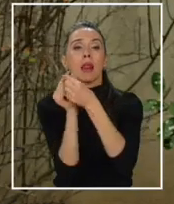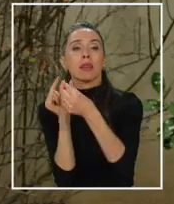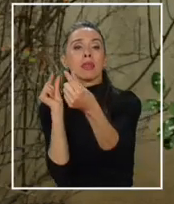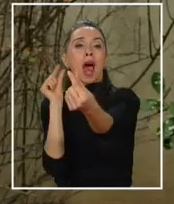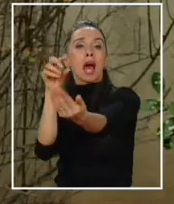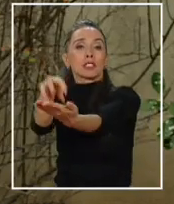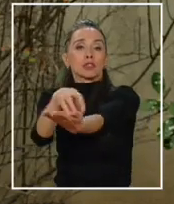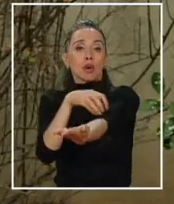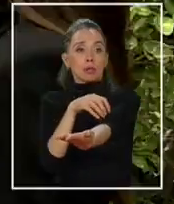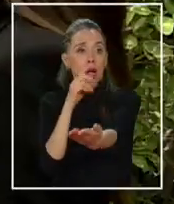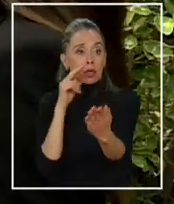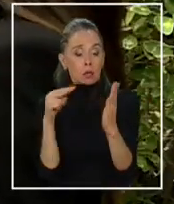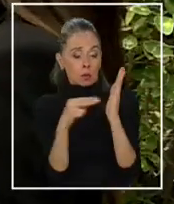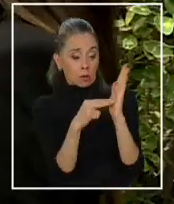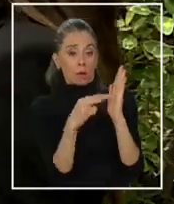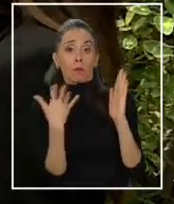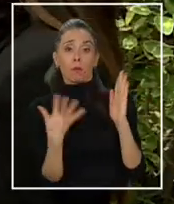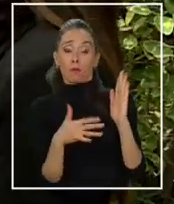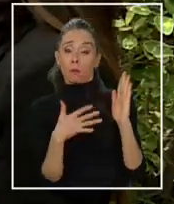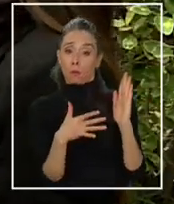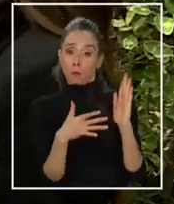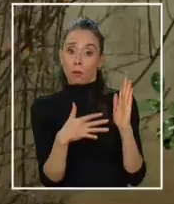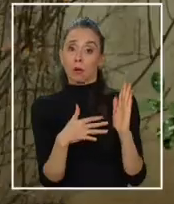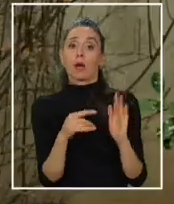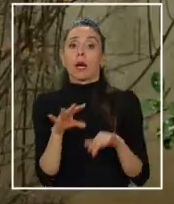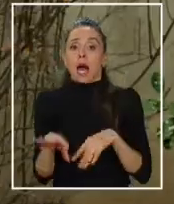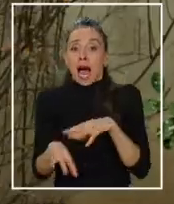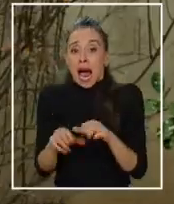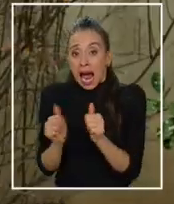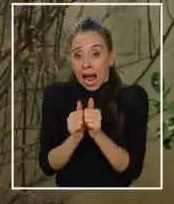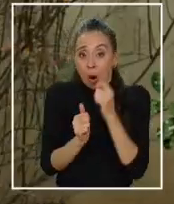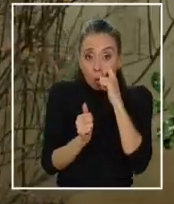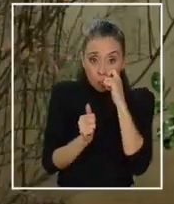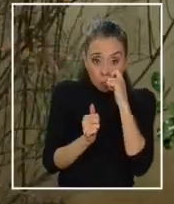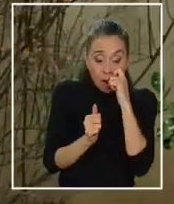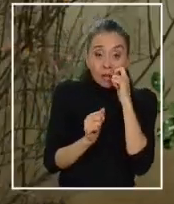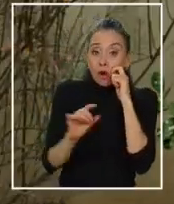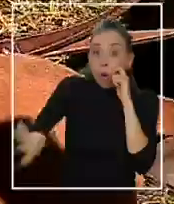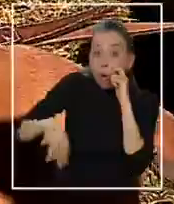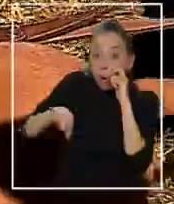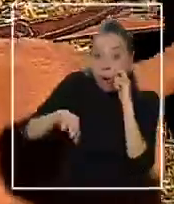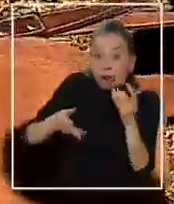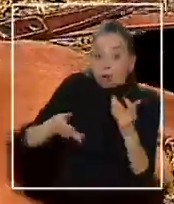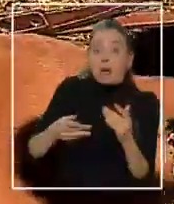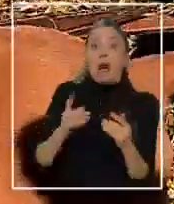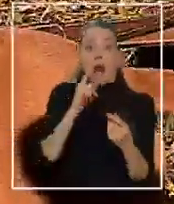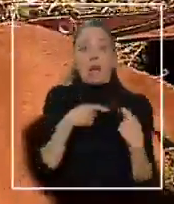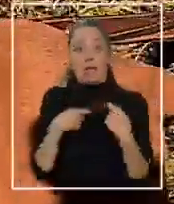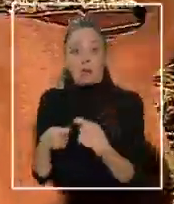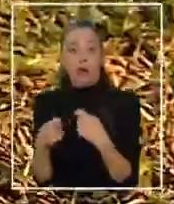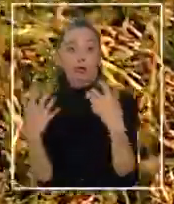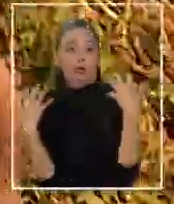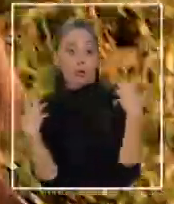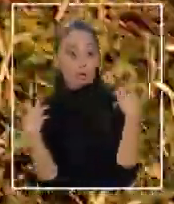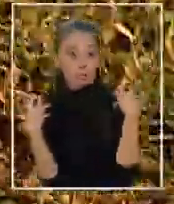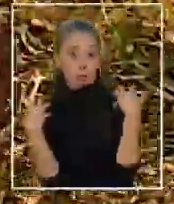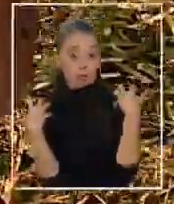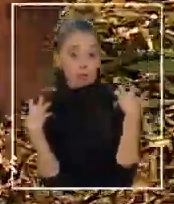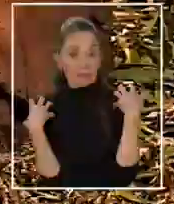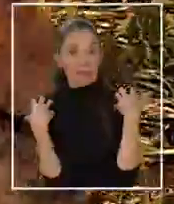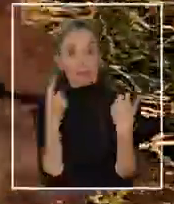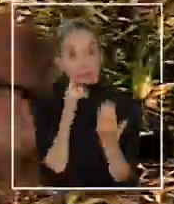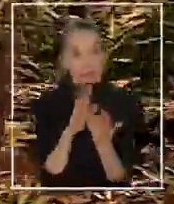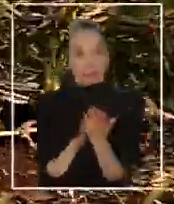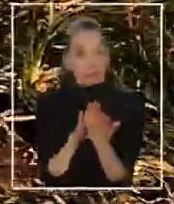porque genera una alarma en la implicancia. Tener una mascota tiene un costo asociado, tiene una responsabilidad y lamentablemente lo que deja